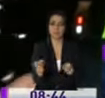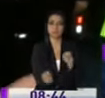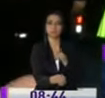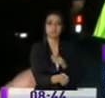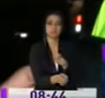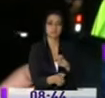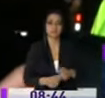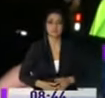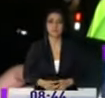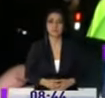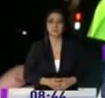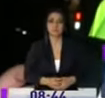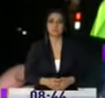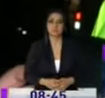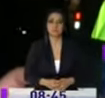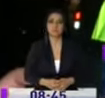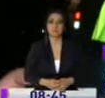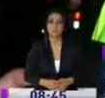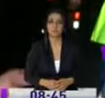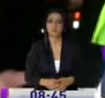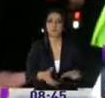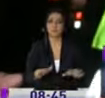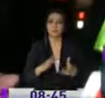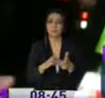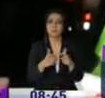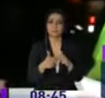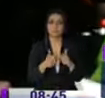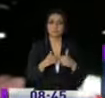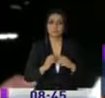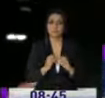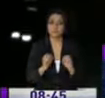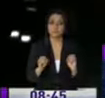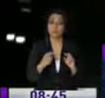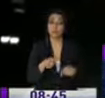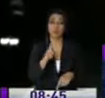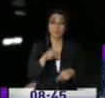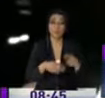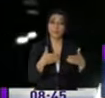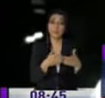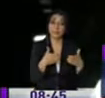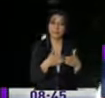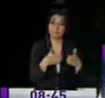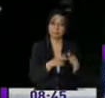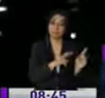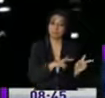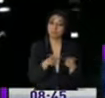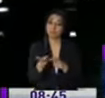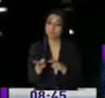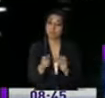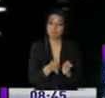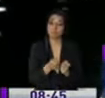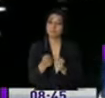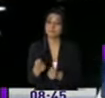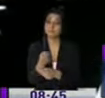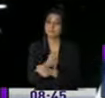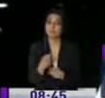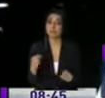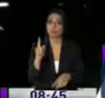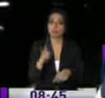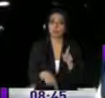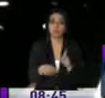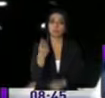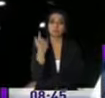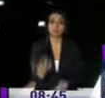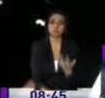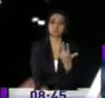longitudinal. El mismo que efectivamente no nos ha podido acercarnos los equipos pericial ni los equipos de rescate, en vista de que se encontraba aún